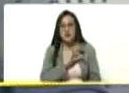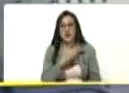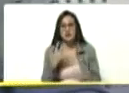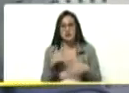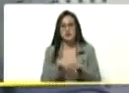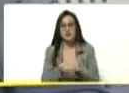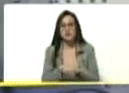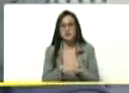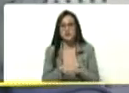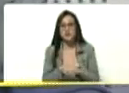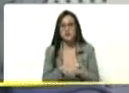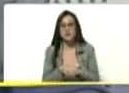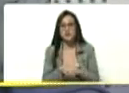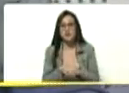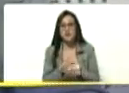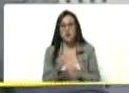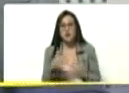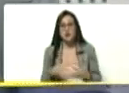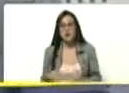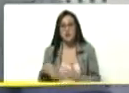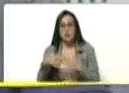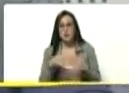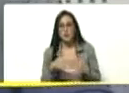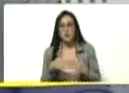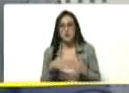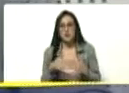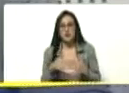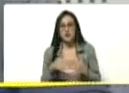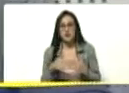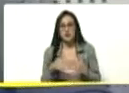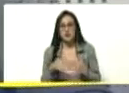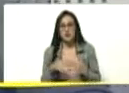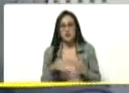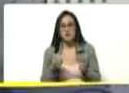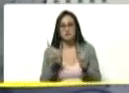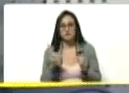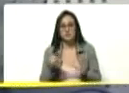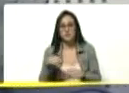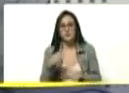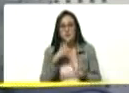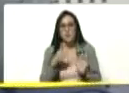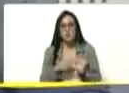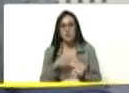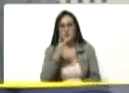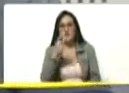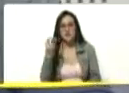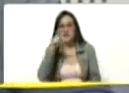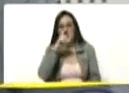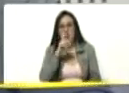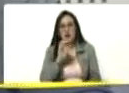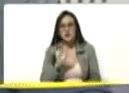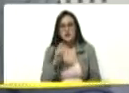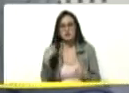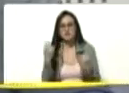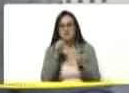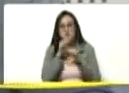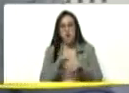integración, los Estados Unidos reactivan la doctrina Monroe, próxima a cumplir 200 años de su